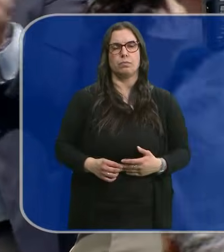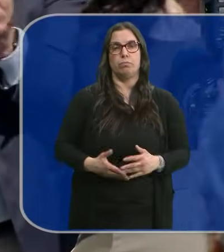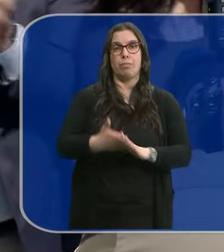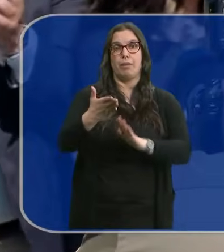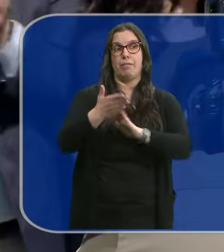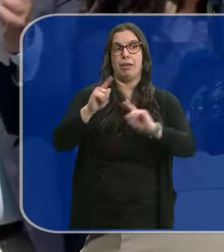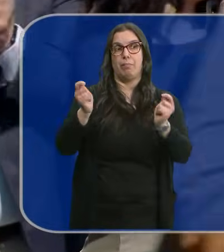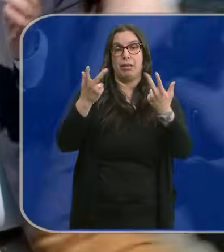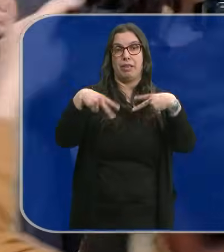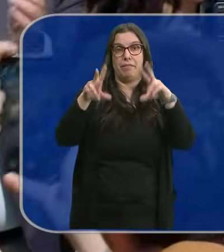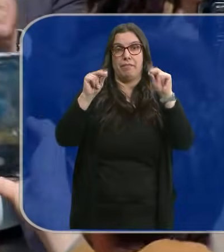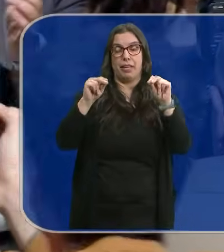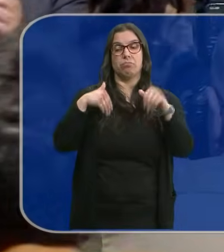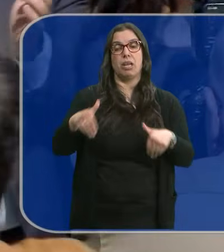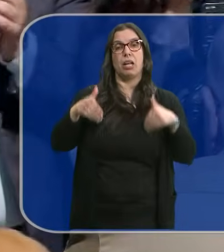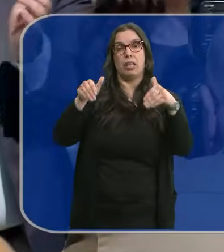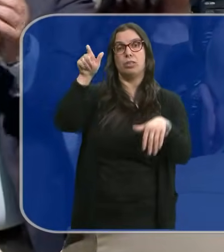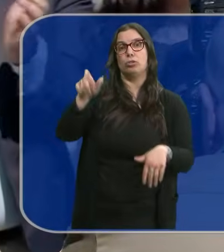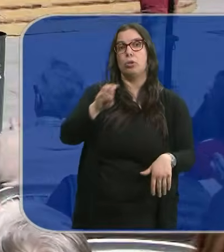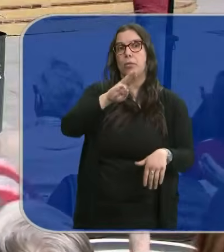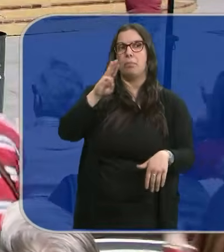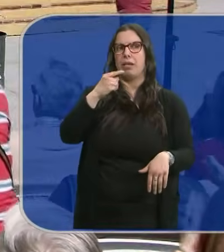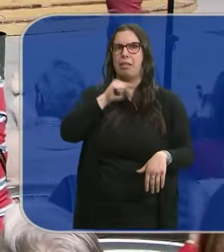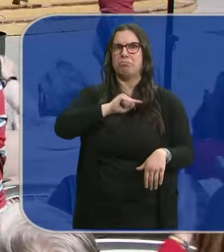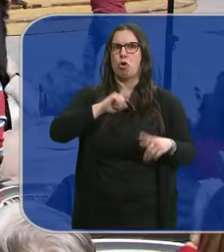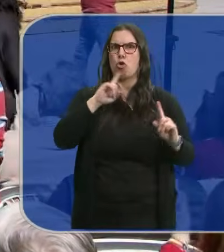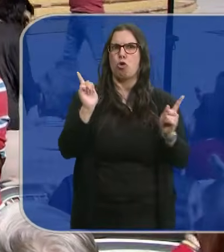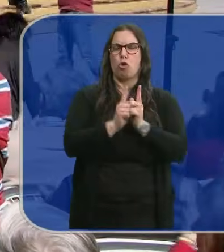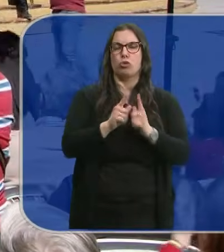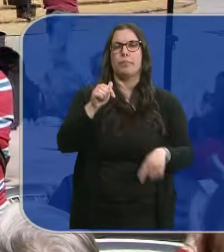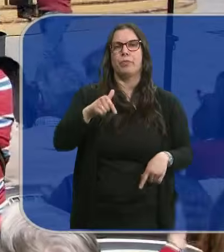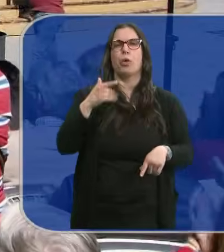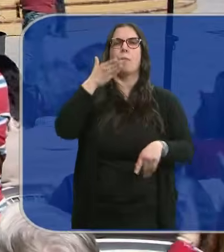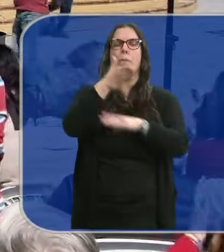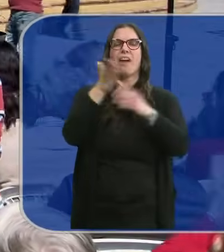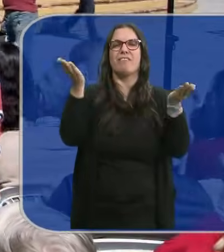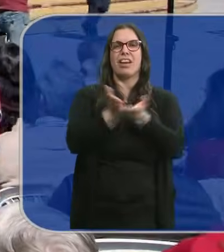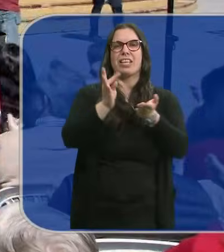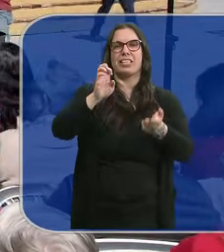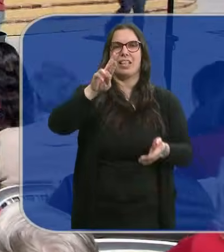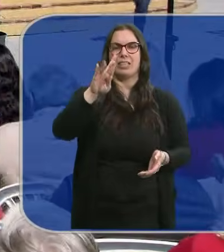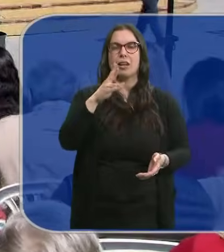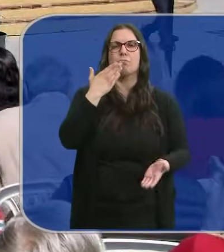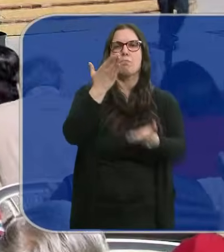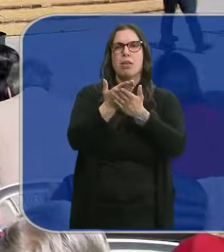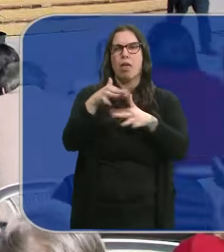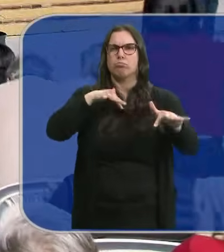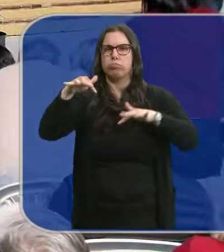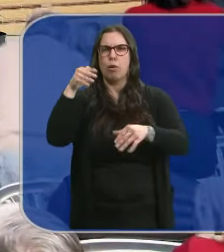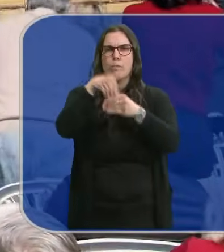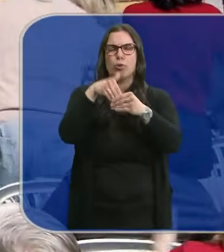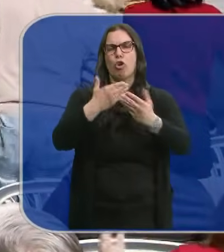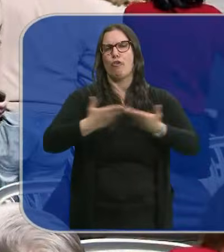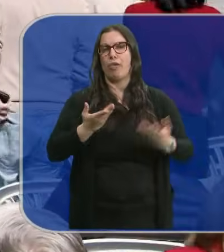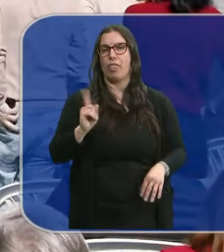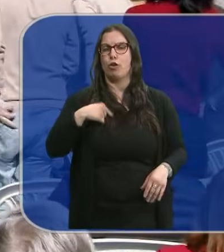Recta final de una campaña que al candidato popular dice se le está haciendo corta. Hoy en el Valle del Tietar ha llamado a la movilización del voto y a no confiarse,